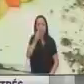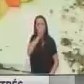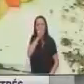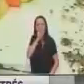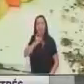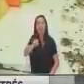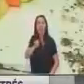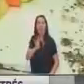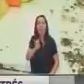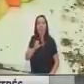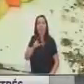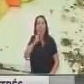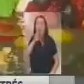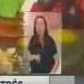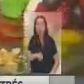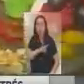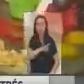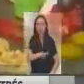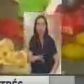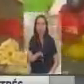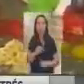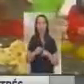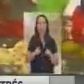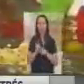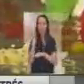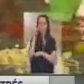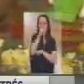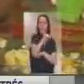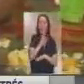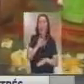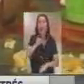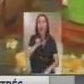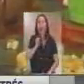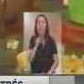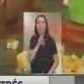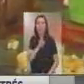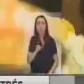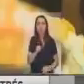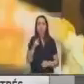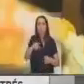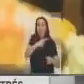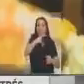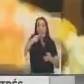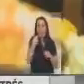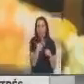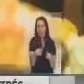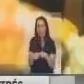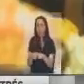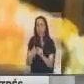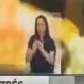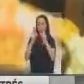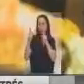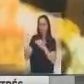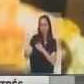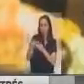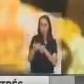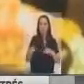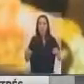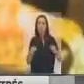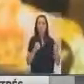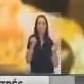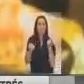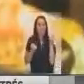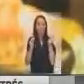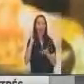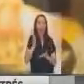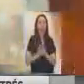sur de Chile, tenemos avestruz, tenemos también unos postres de maravilla. Queremos sorprender a los visitantes, música, bailable,